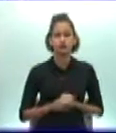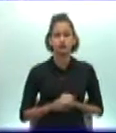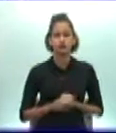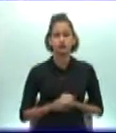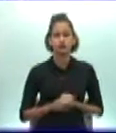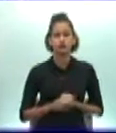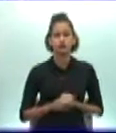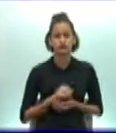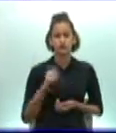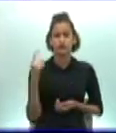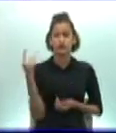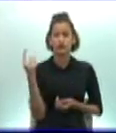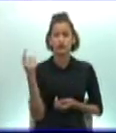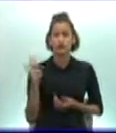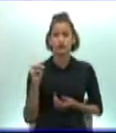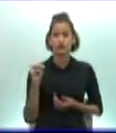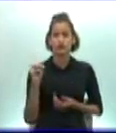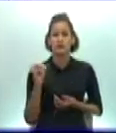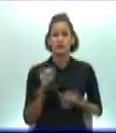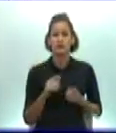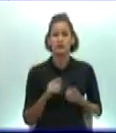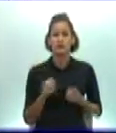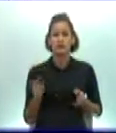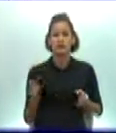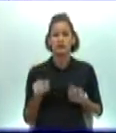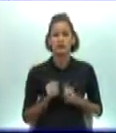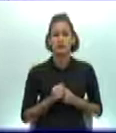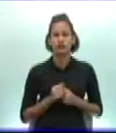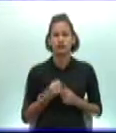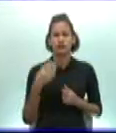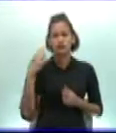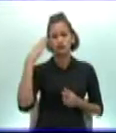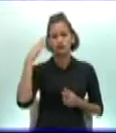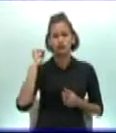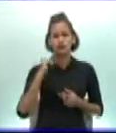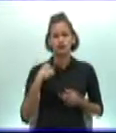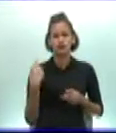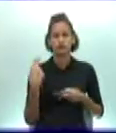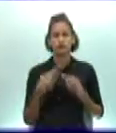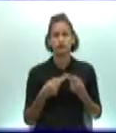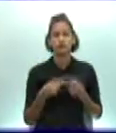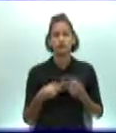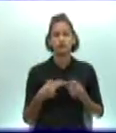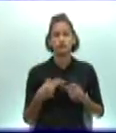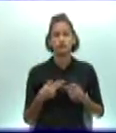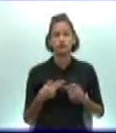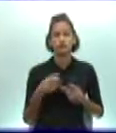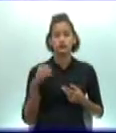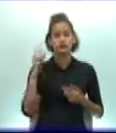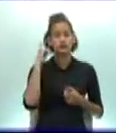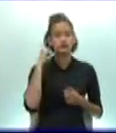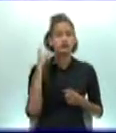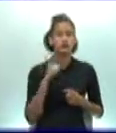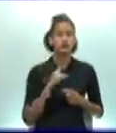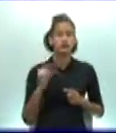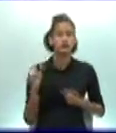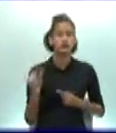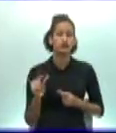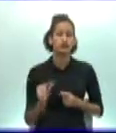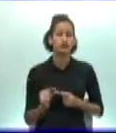Las primeras mediciones a Cuba las realizó el gran sabio, científico y